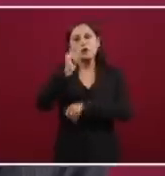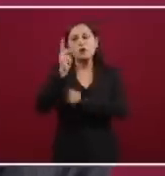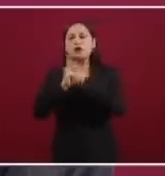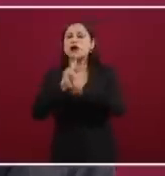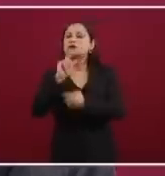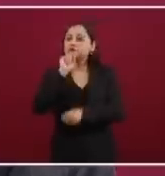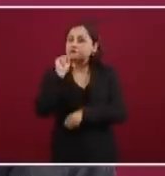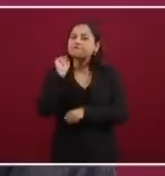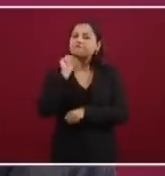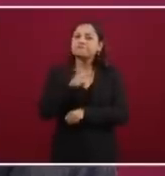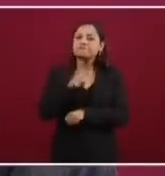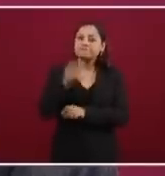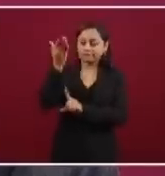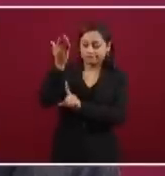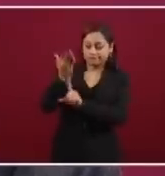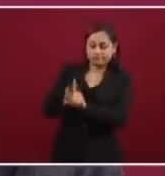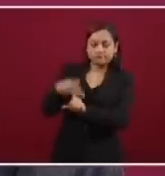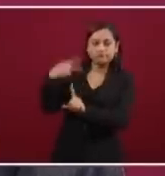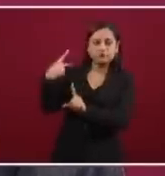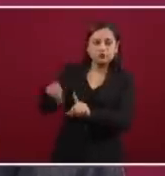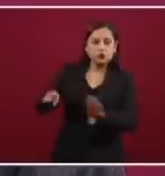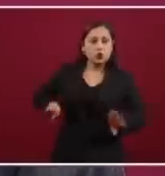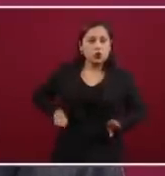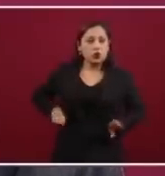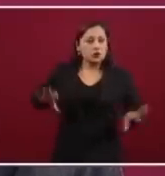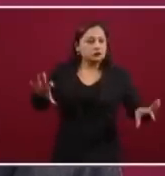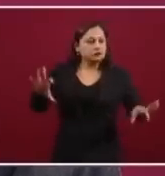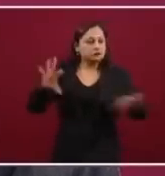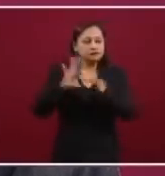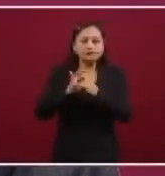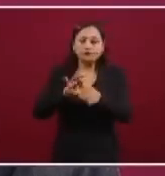congruencia y de lucha.